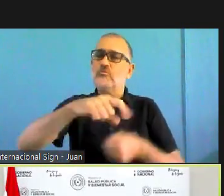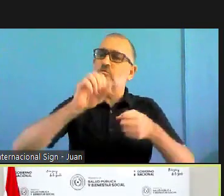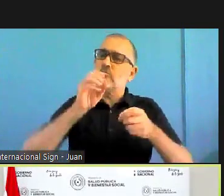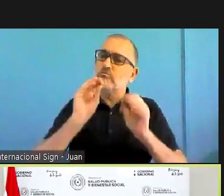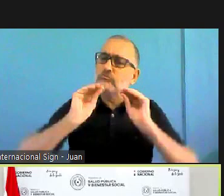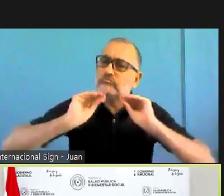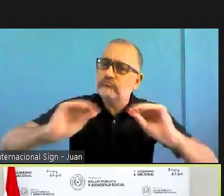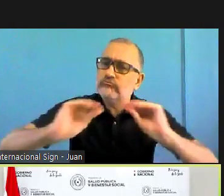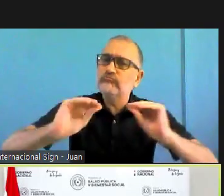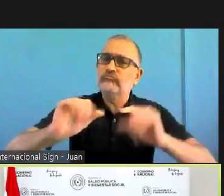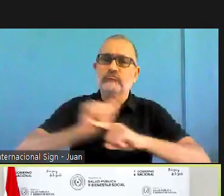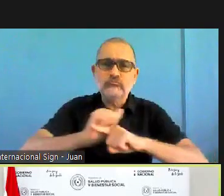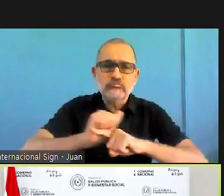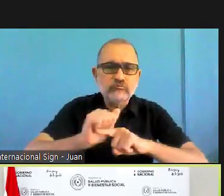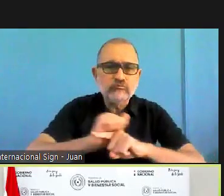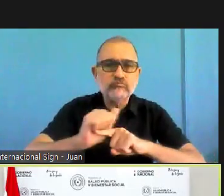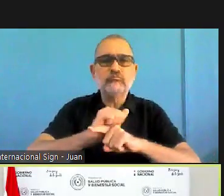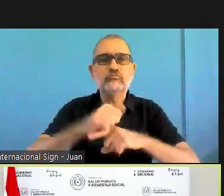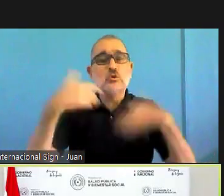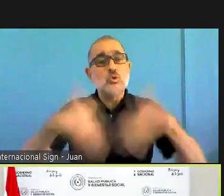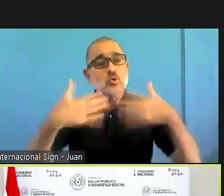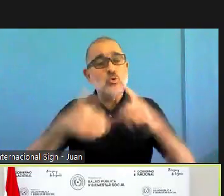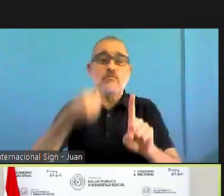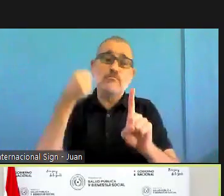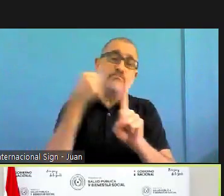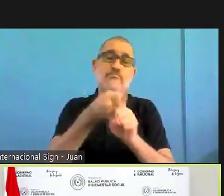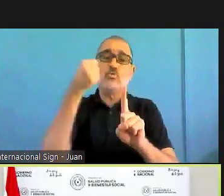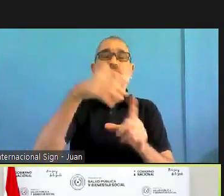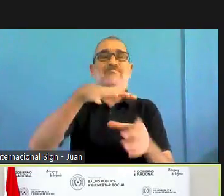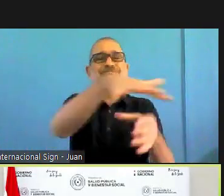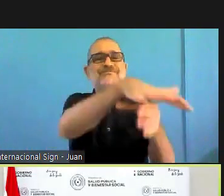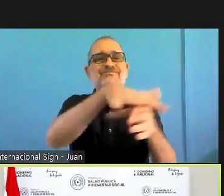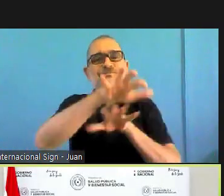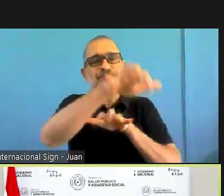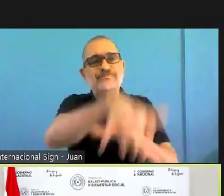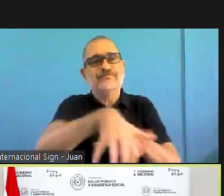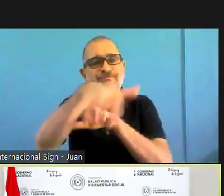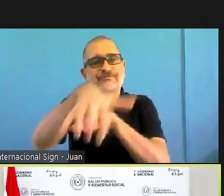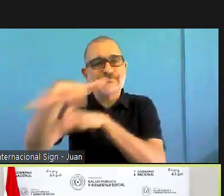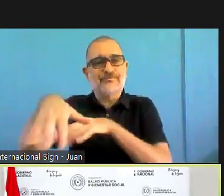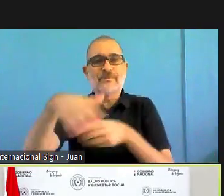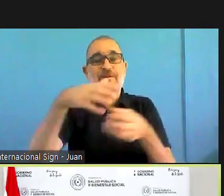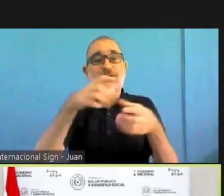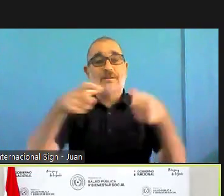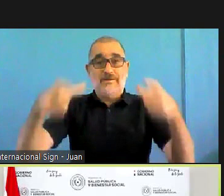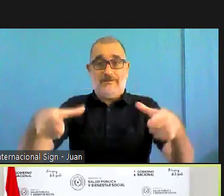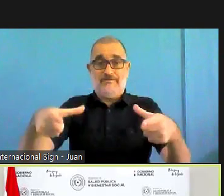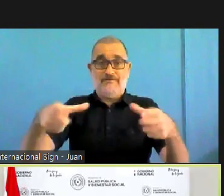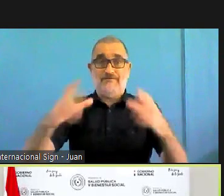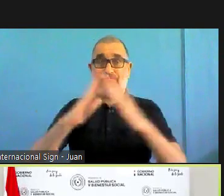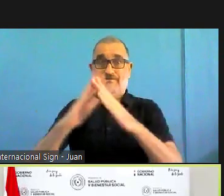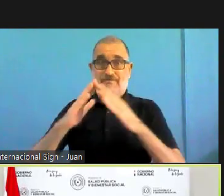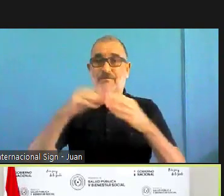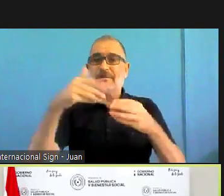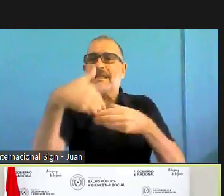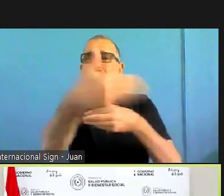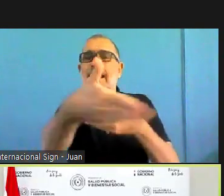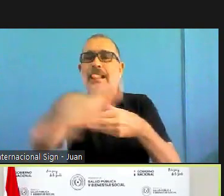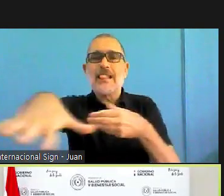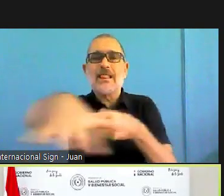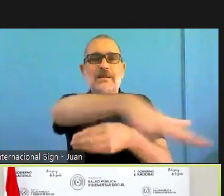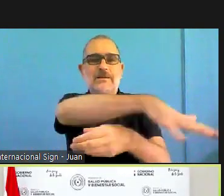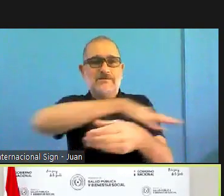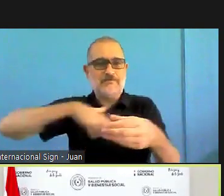impacto principal que vemos, tanto en los indicadores, por ejemplo, en la hemoglobina glicada de los grupos de pacientes